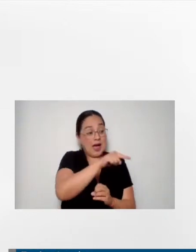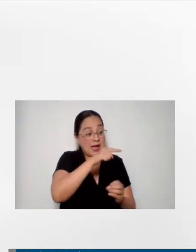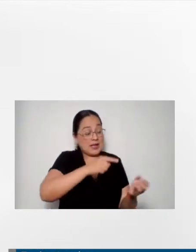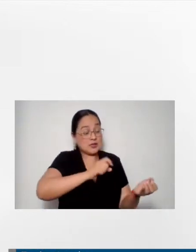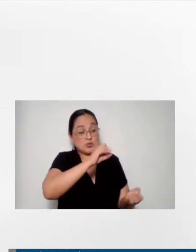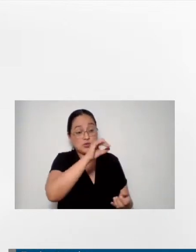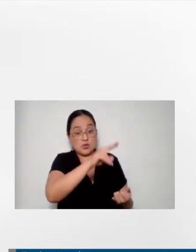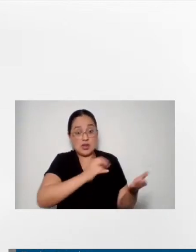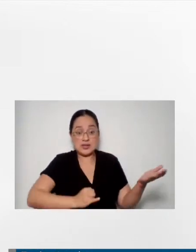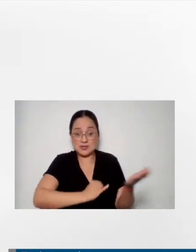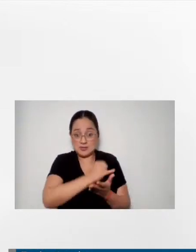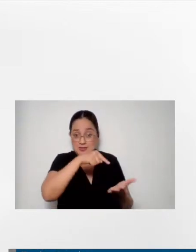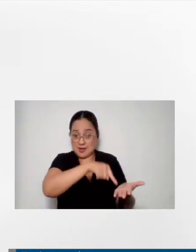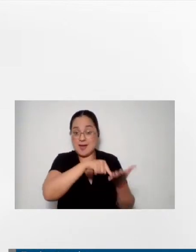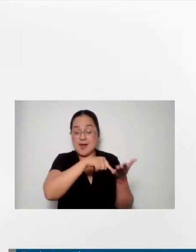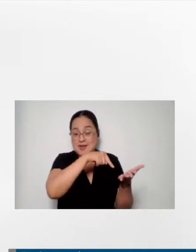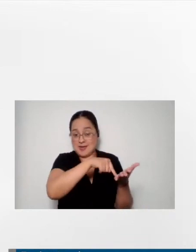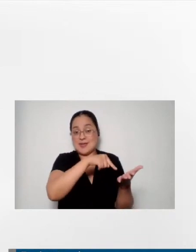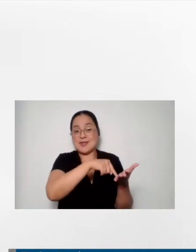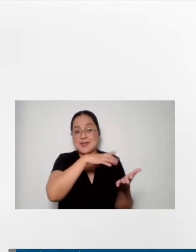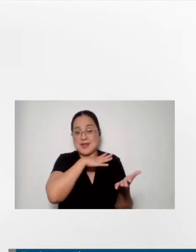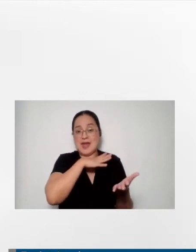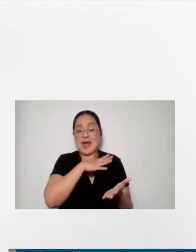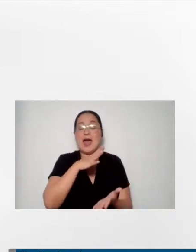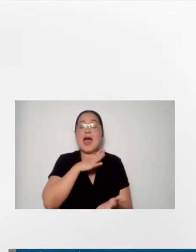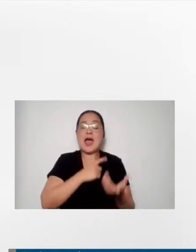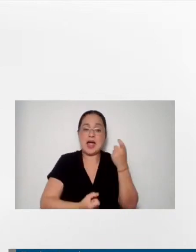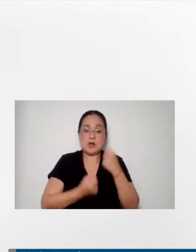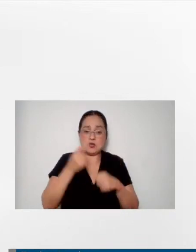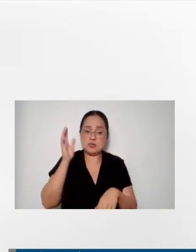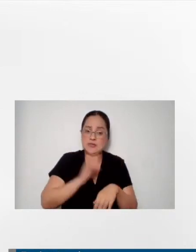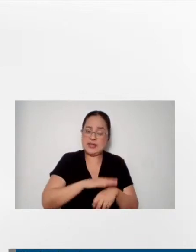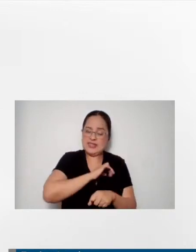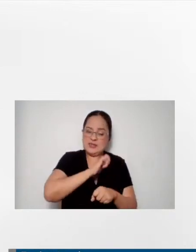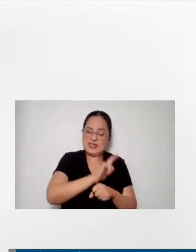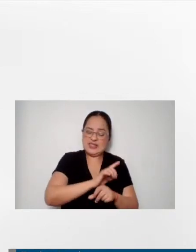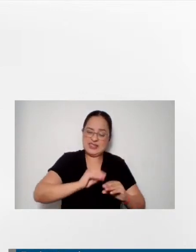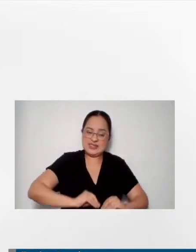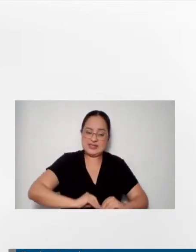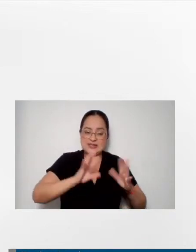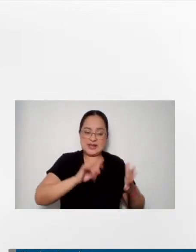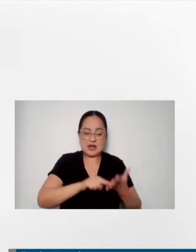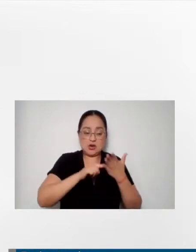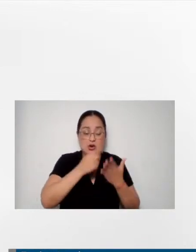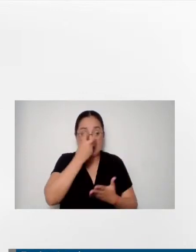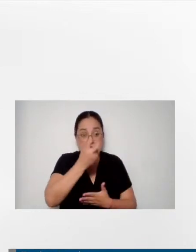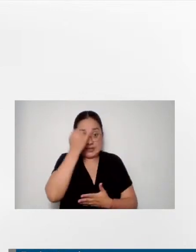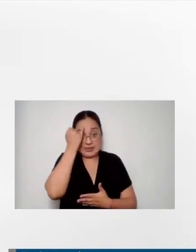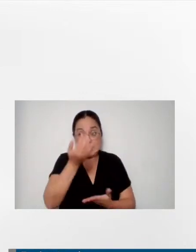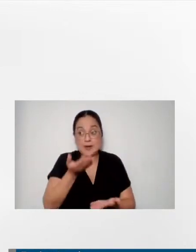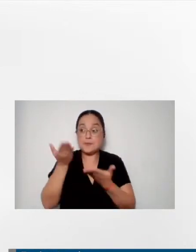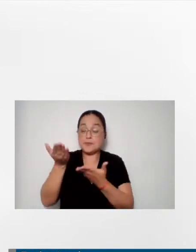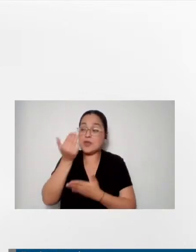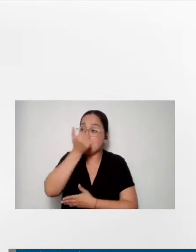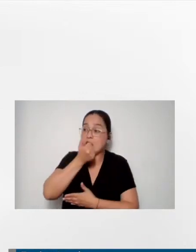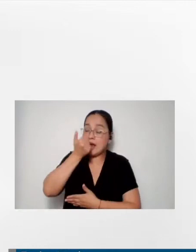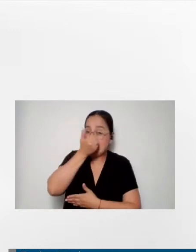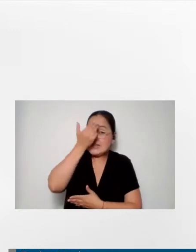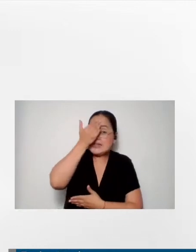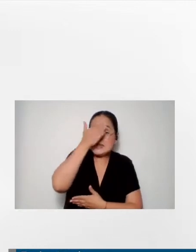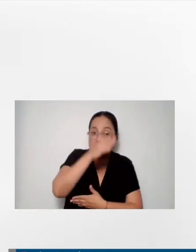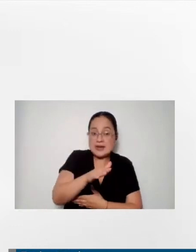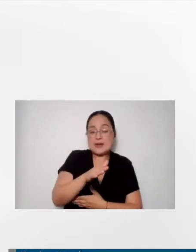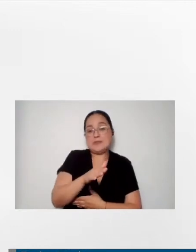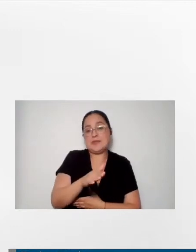estas normas jurídicas mucho más específicas. Y entonces creo que hay que transmitir todas estas ideas para que vean, pues, que